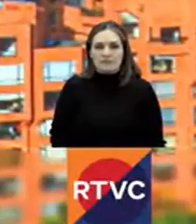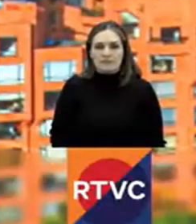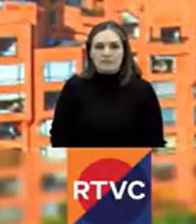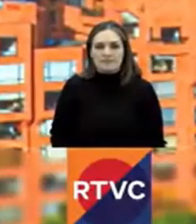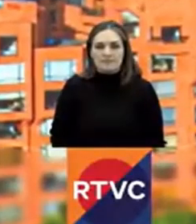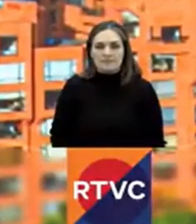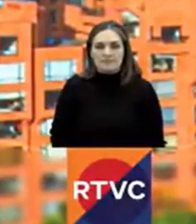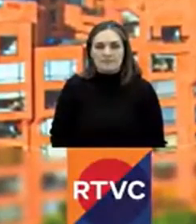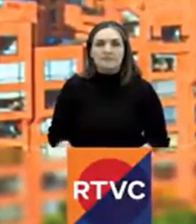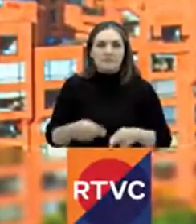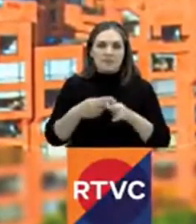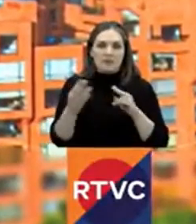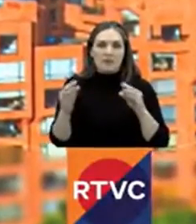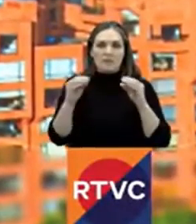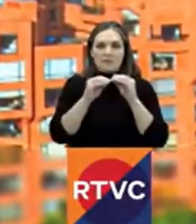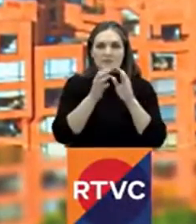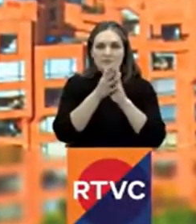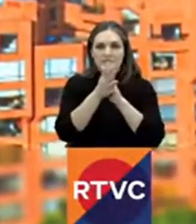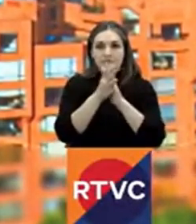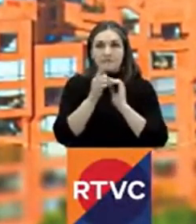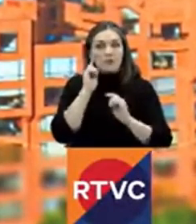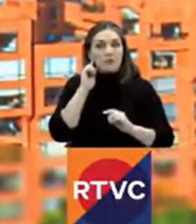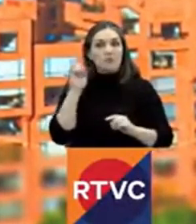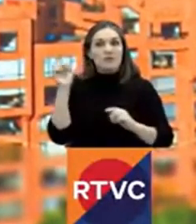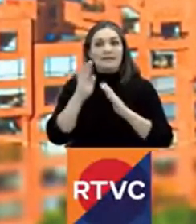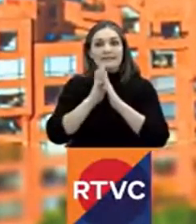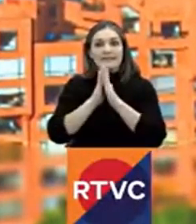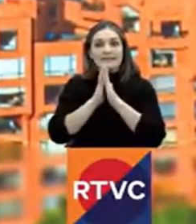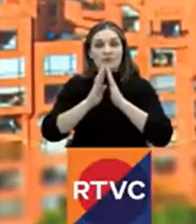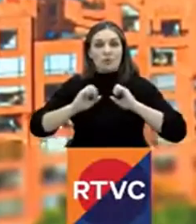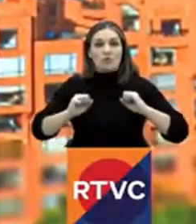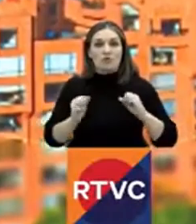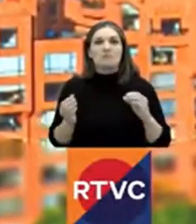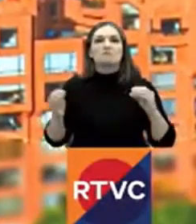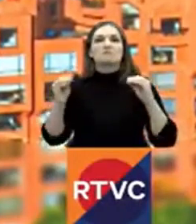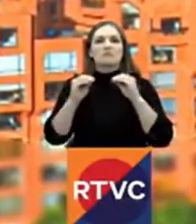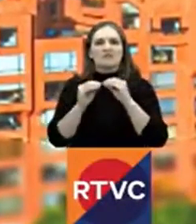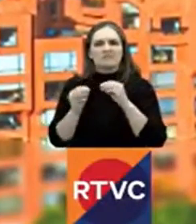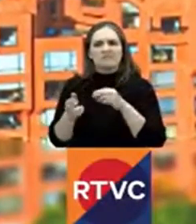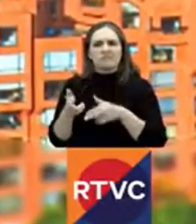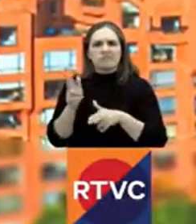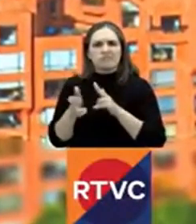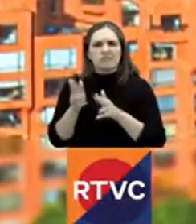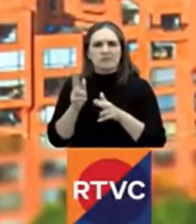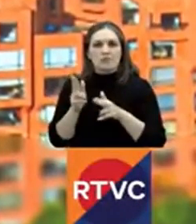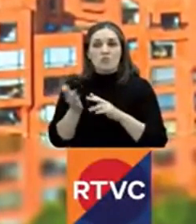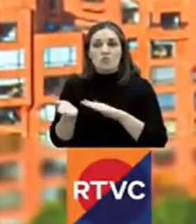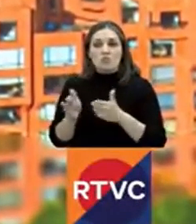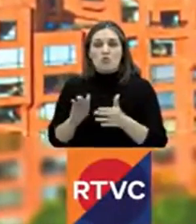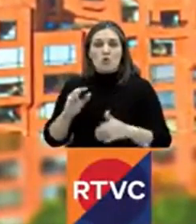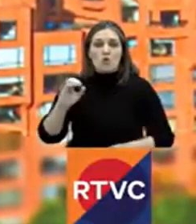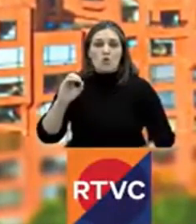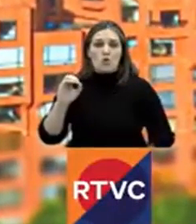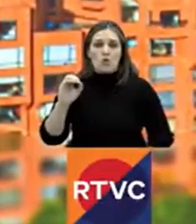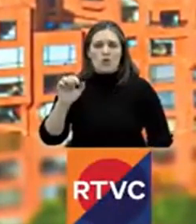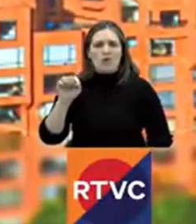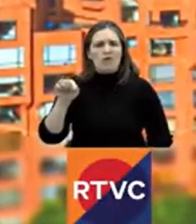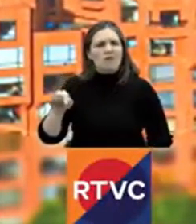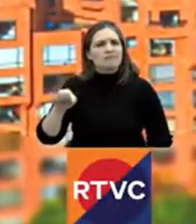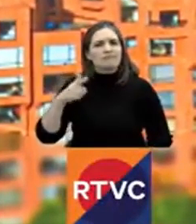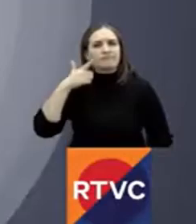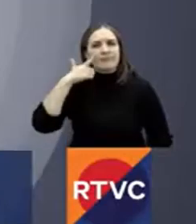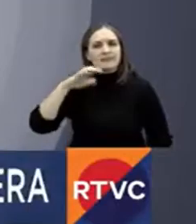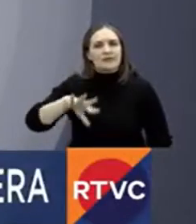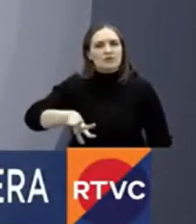Ya volvemos con usted, Katy, porque en el centro de Bogotá hubo otra balacera. En los hechos murió un hombre que al parecer había cometido un hurto. Los